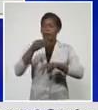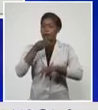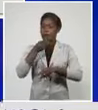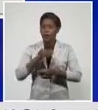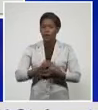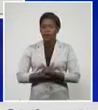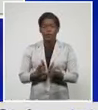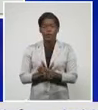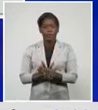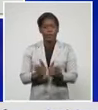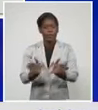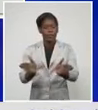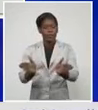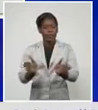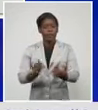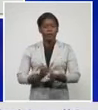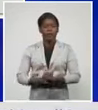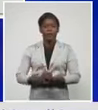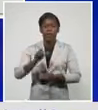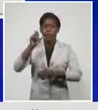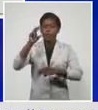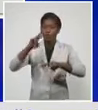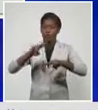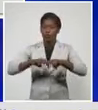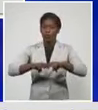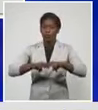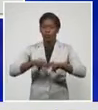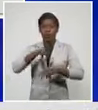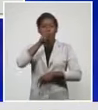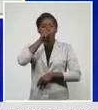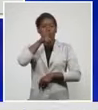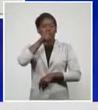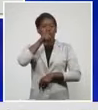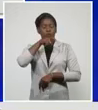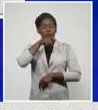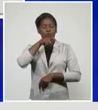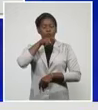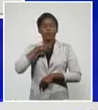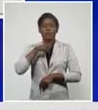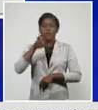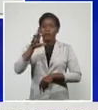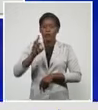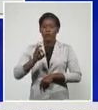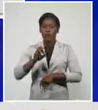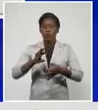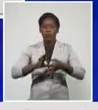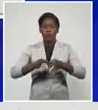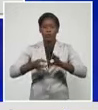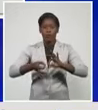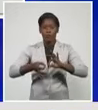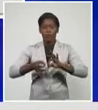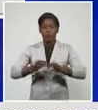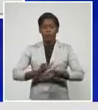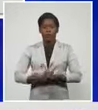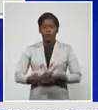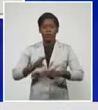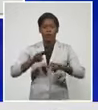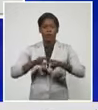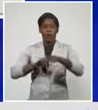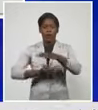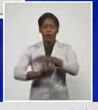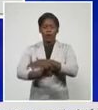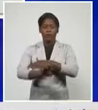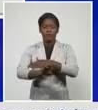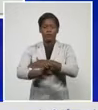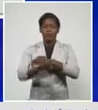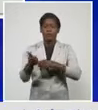del Padrón, Centro Habana, Cotorro, Cerro, Guanabacoa, Habana del Este,